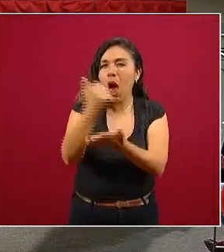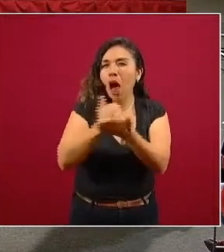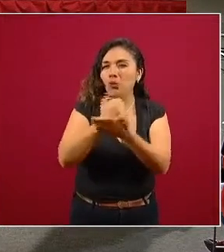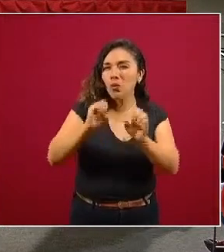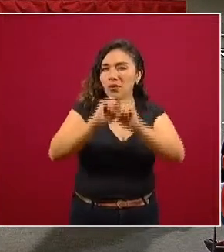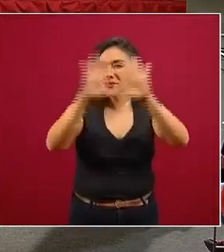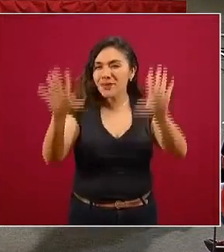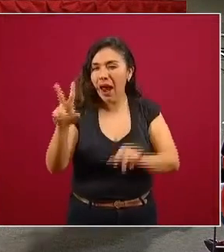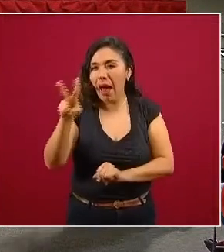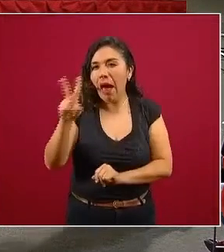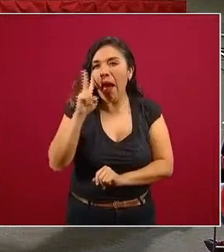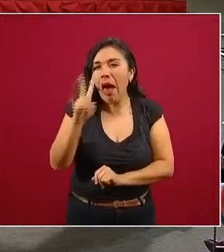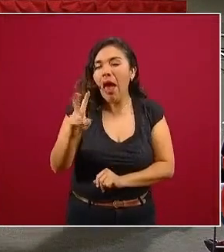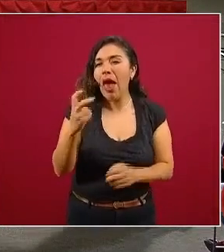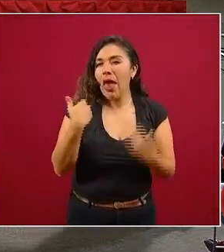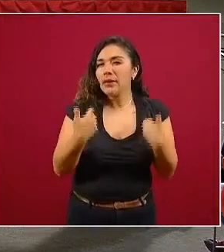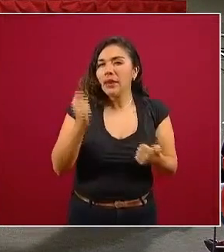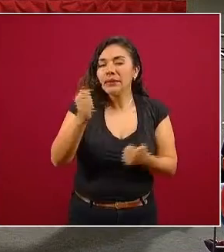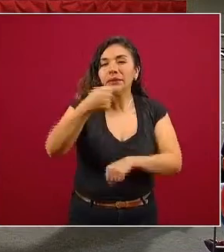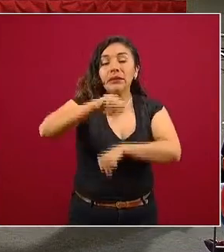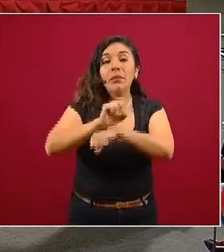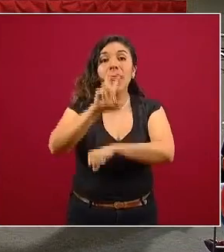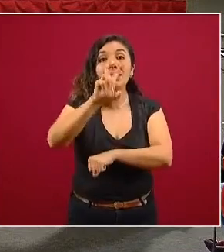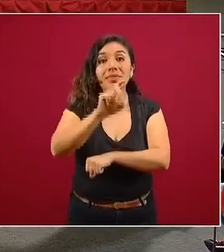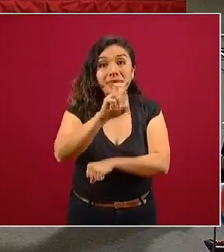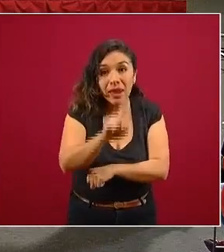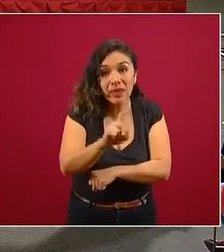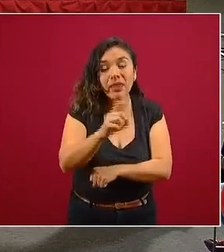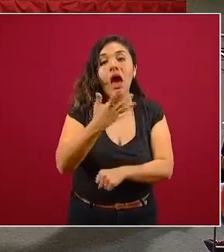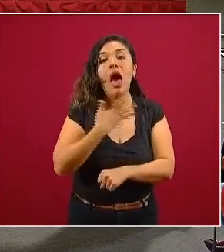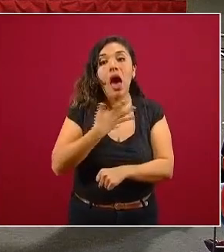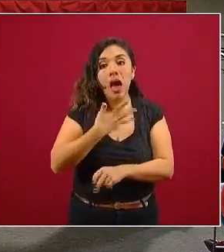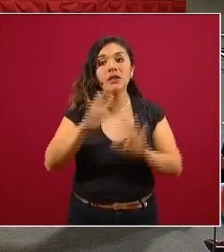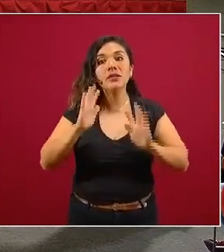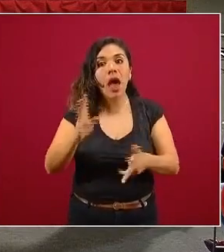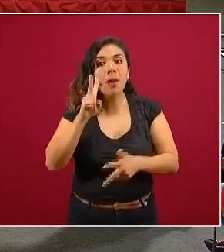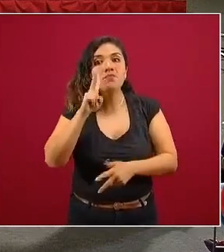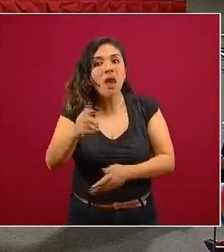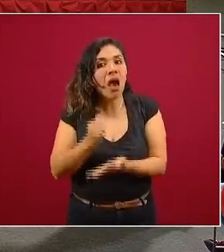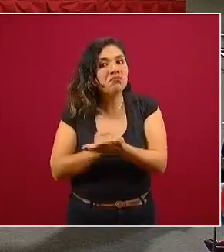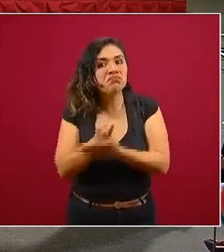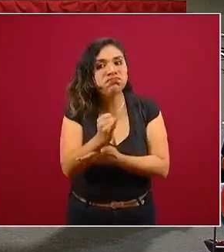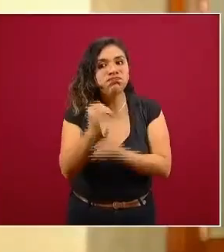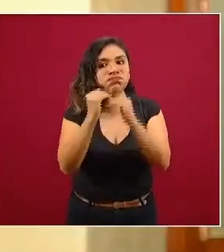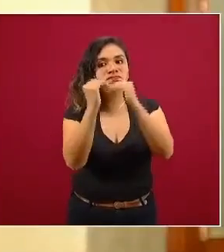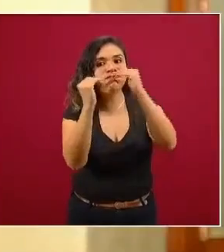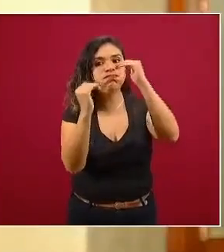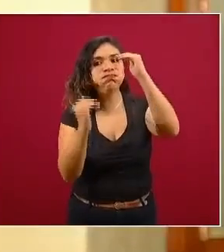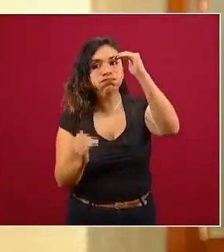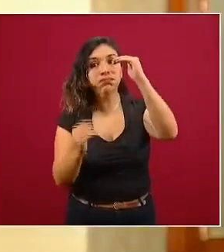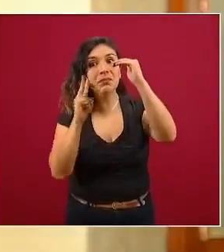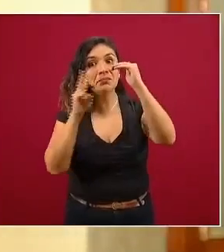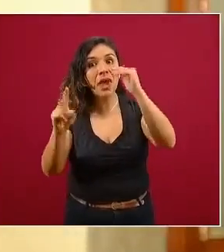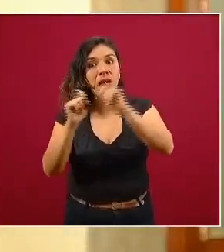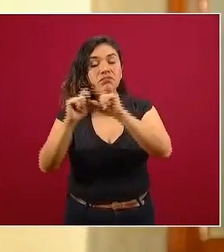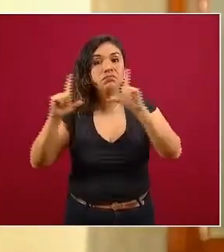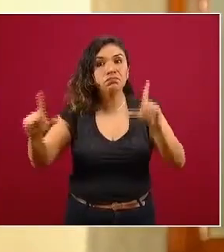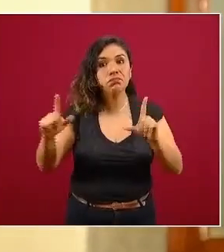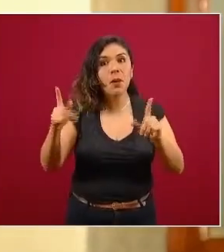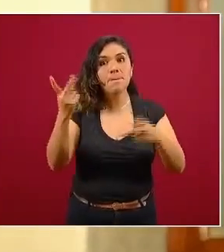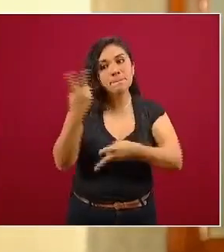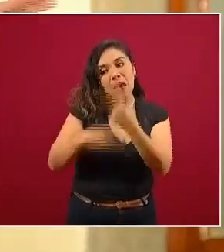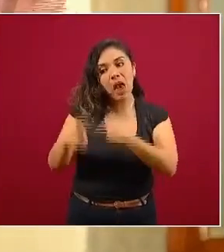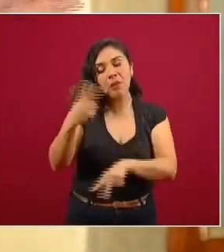claro. Podemos ver que desde la semana 30 tenemos una tendencia descendente en la presentación de